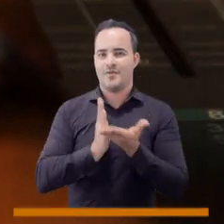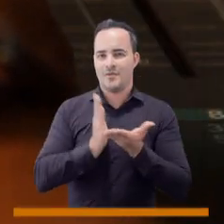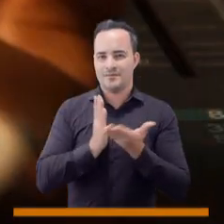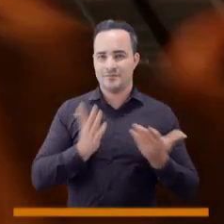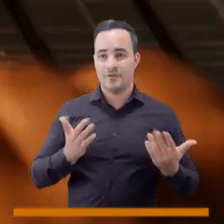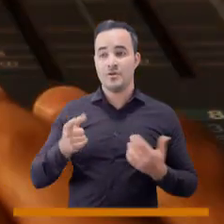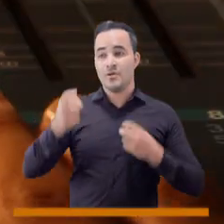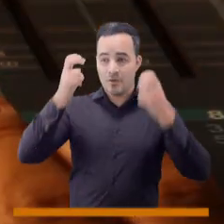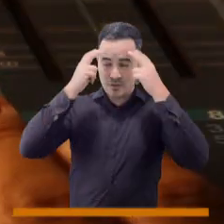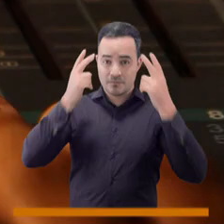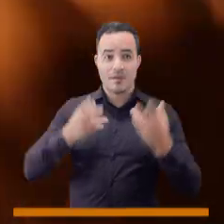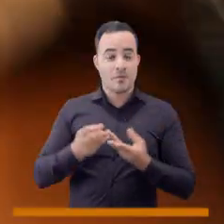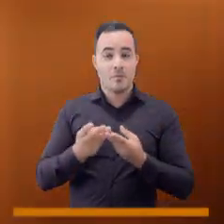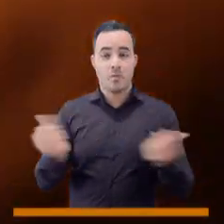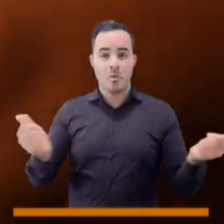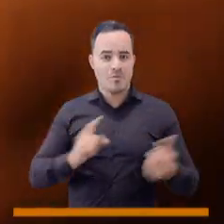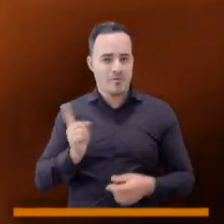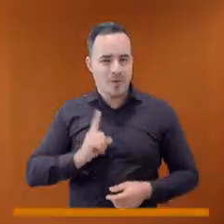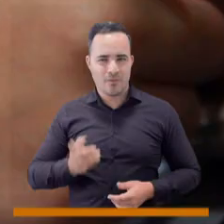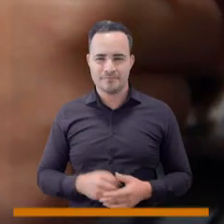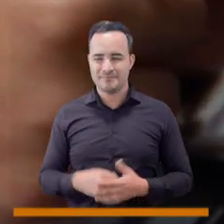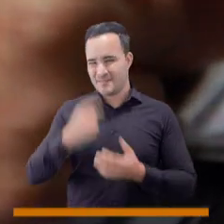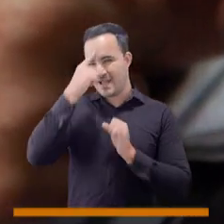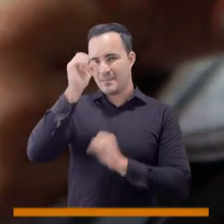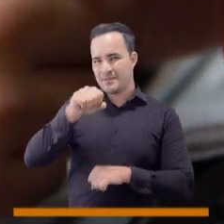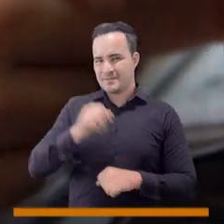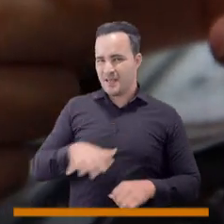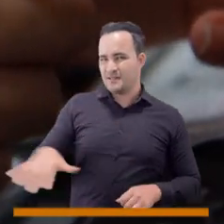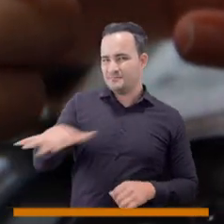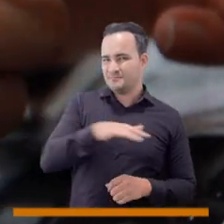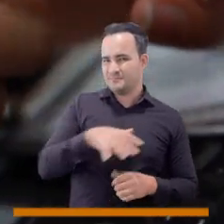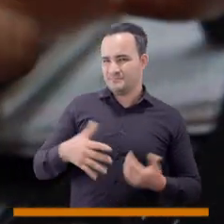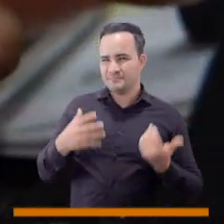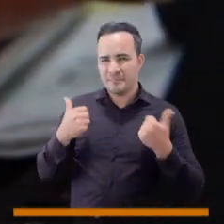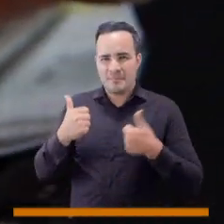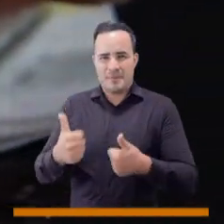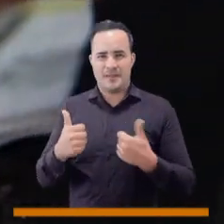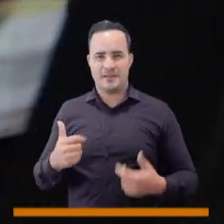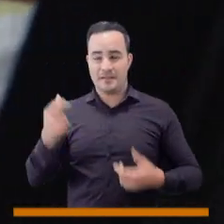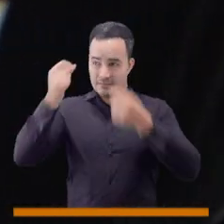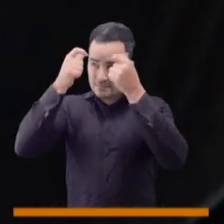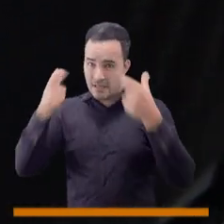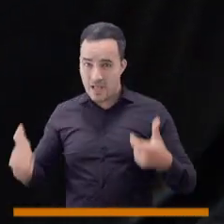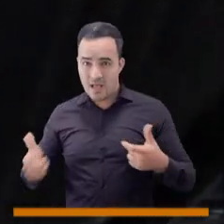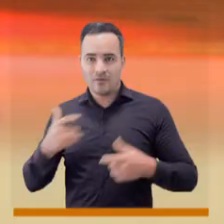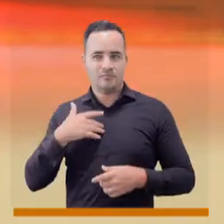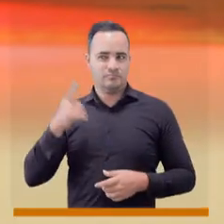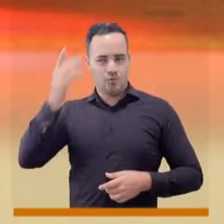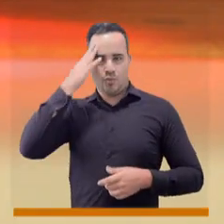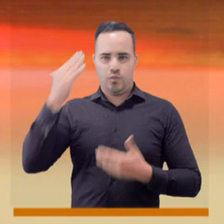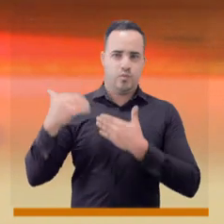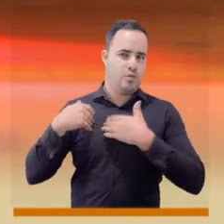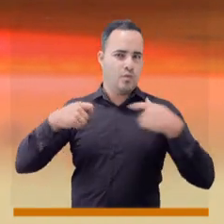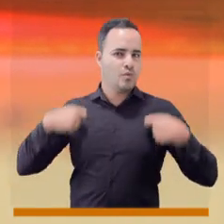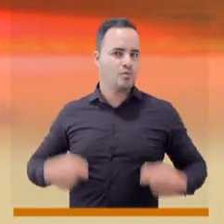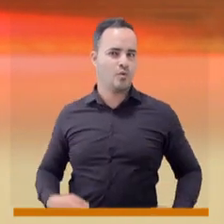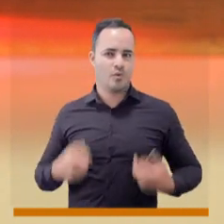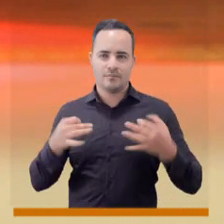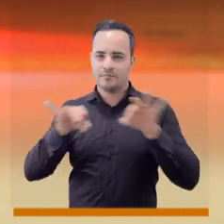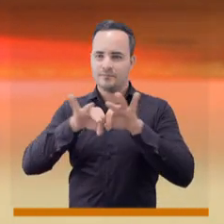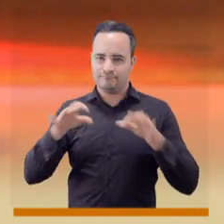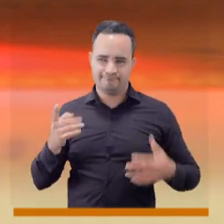la capacidad empresarial esté en torno a eso. Insisto, que la vocación en esa triada perfecta en donde el Estado juega un papel preponderante desde el punto de vista